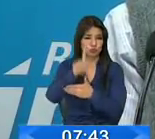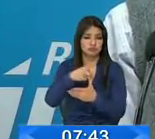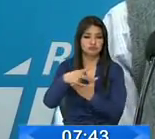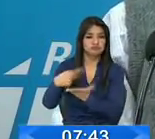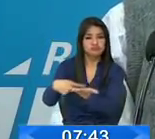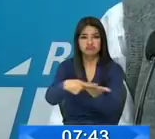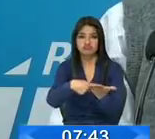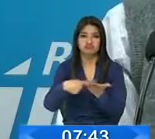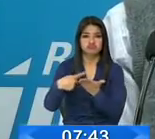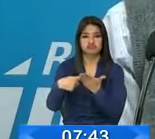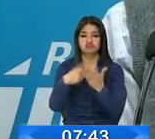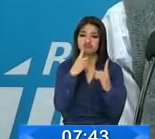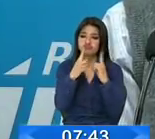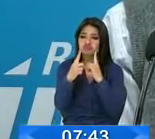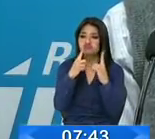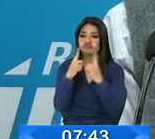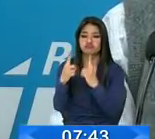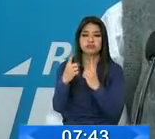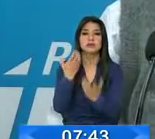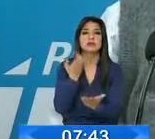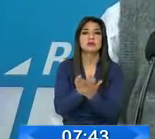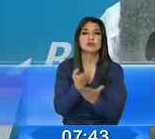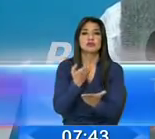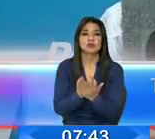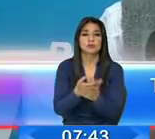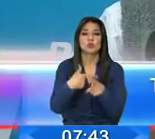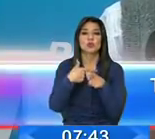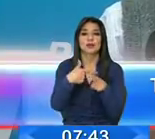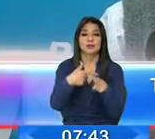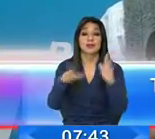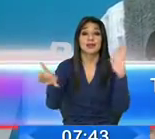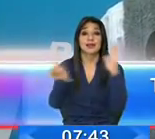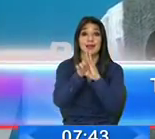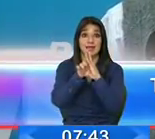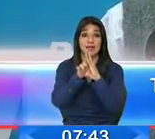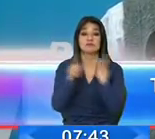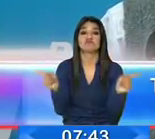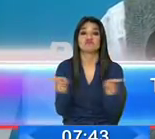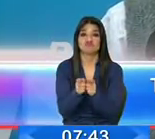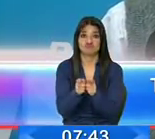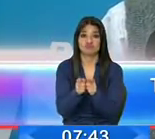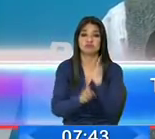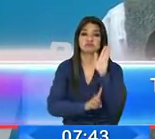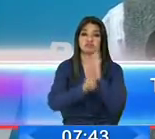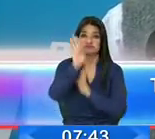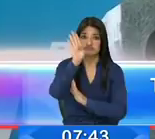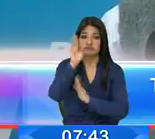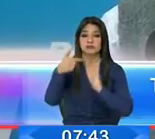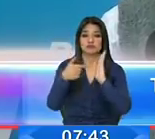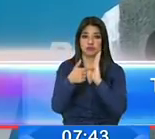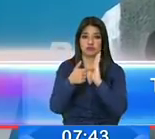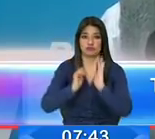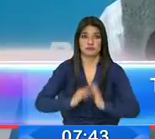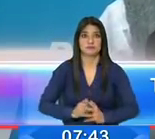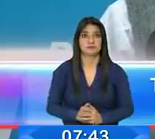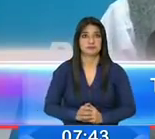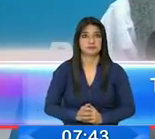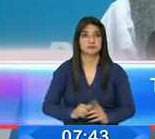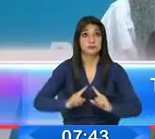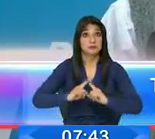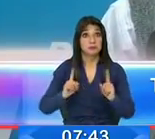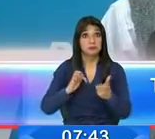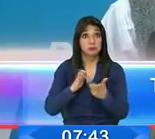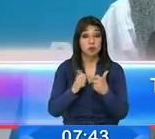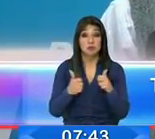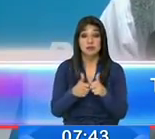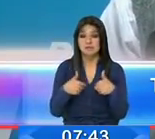proyecto urgente en materia económica denominado Ley Orgánica de Simplicidad y Progresividad Tributaria. Sin embargo, el problema está